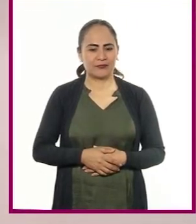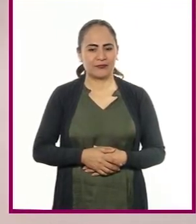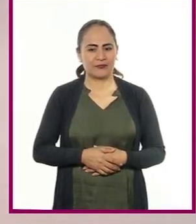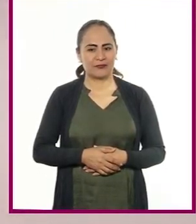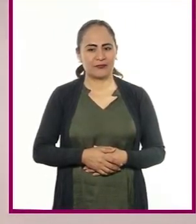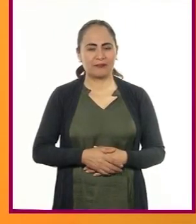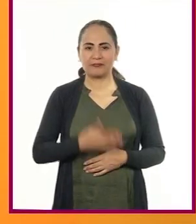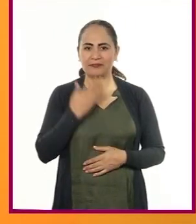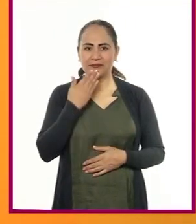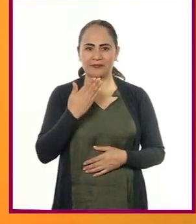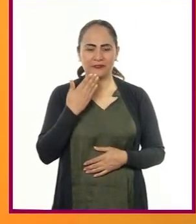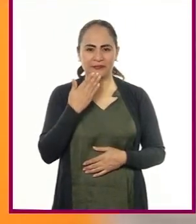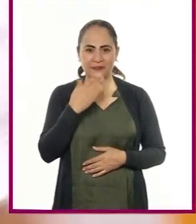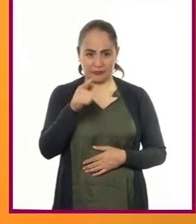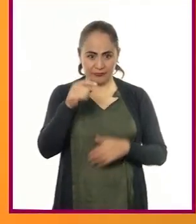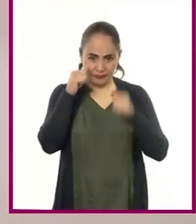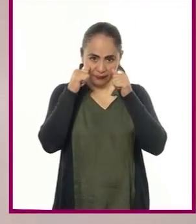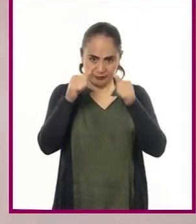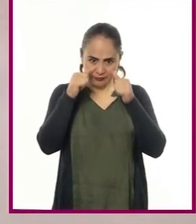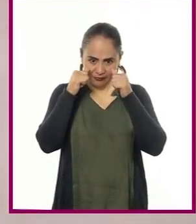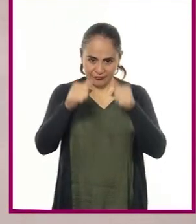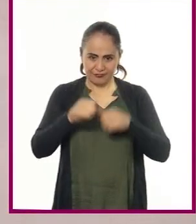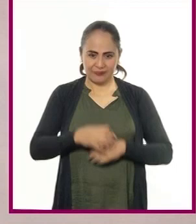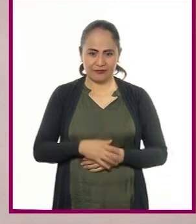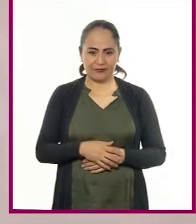Muy bien. Atenta, maestra.